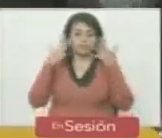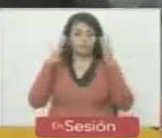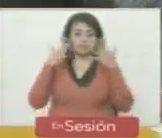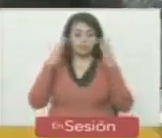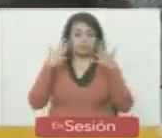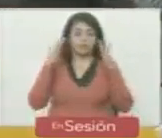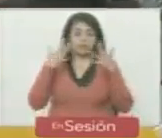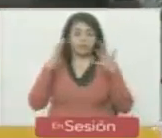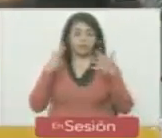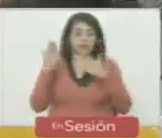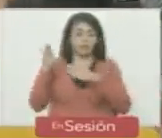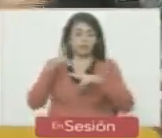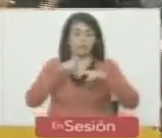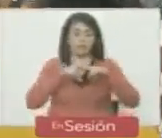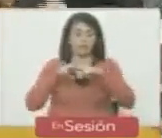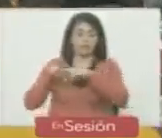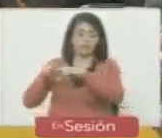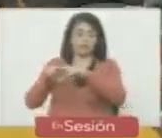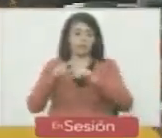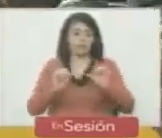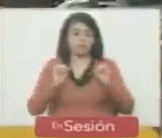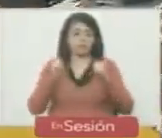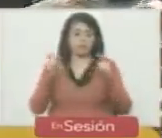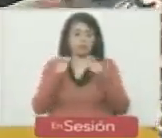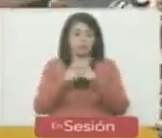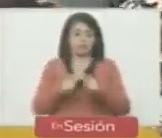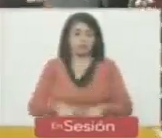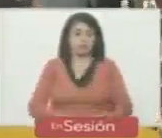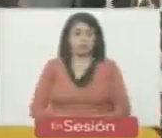Ocupe su curul para dar inicio a la sesión.